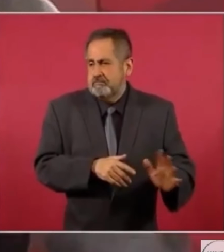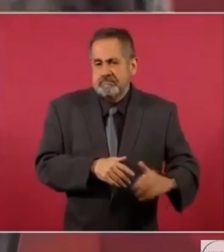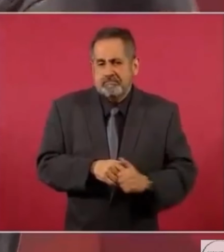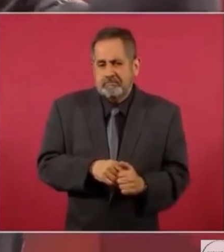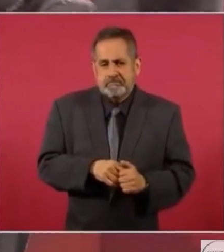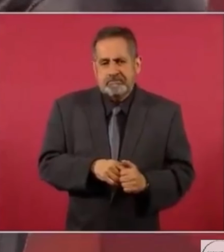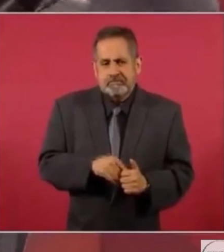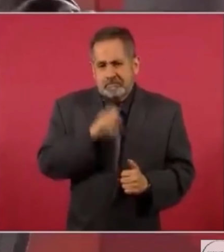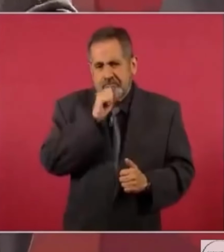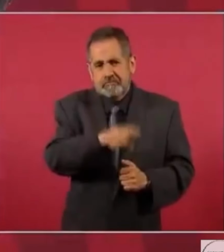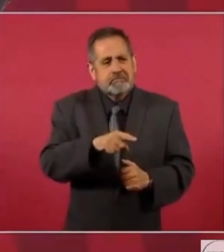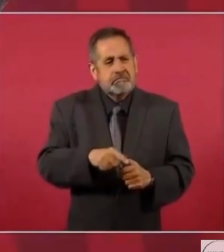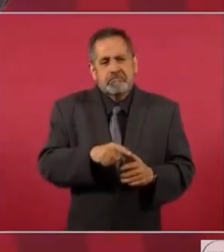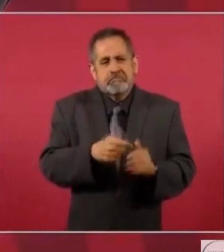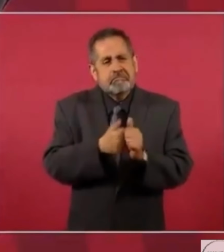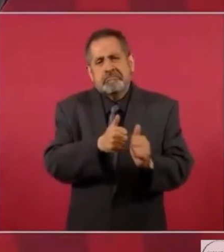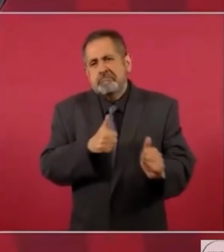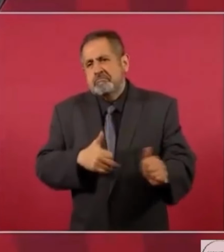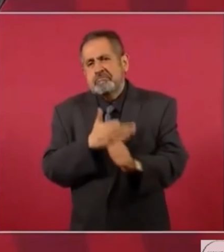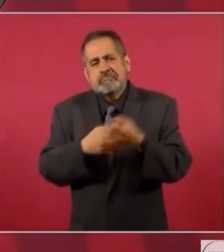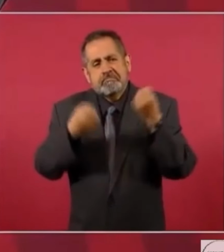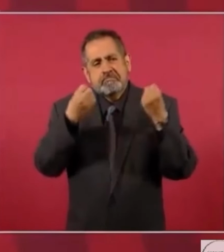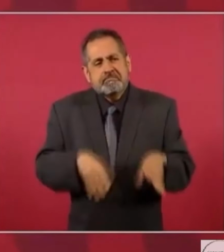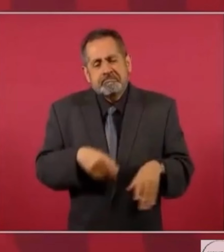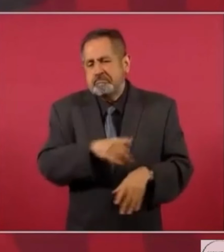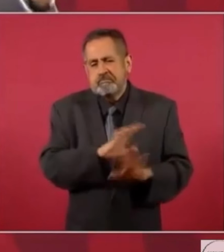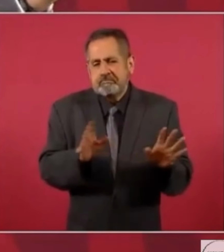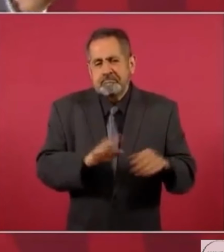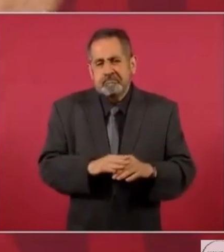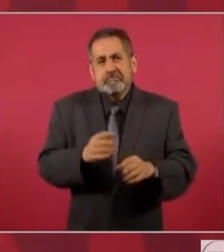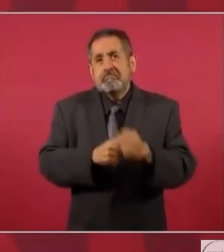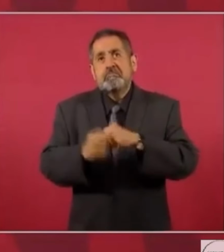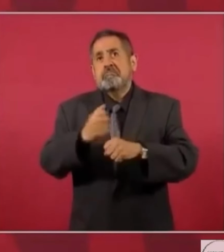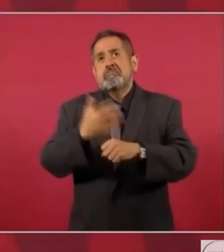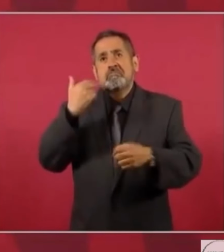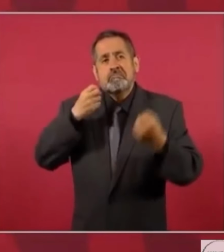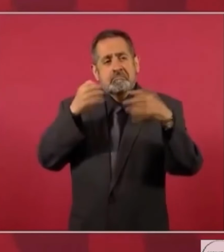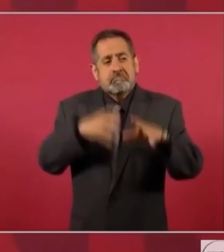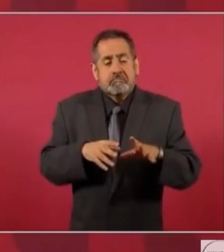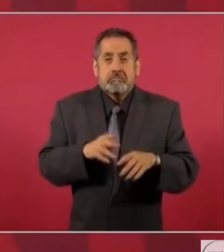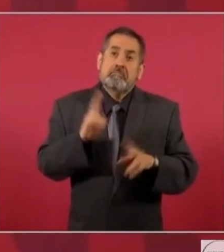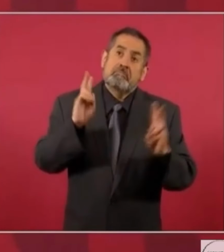el mismo atraso de siglos